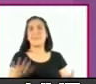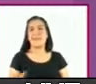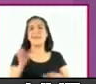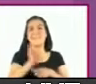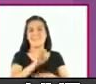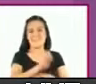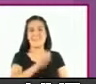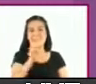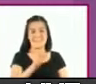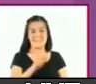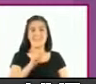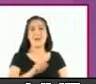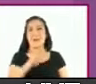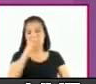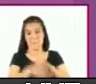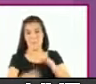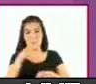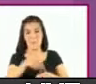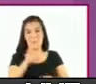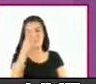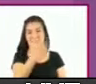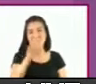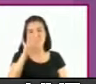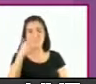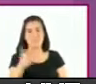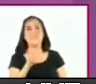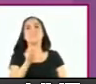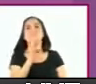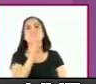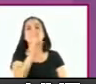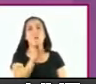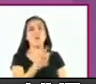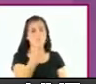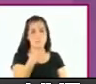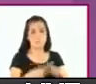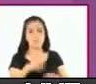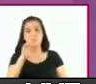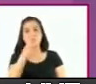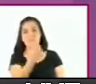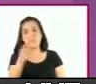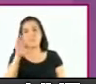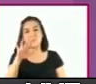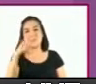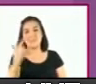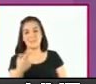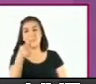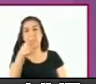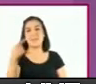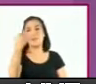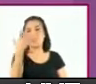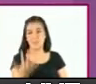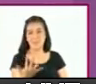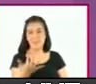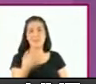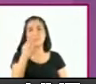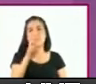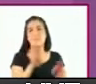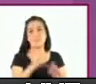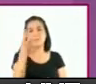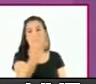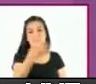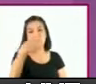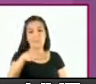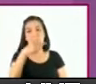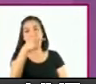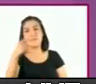Entonces, para el término 157, tenemos 2 por 157 menos 5, que son 314 menos